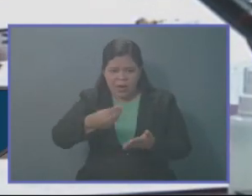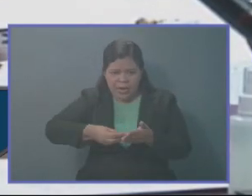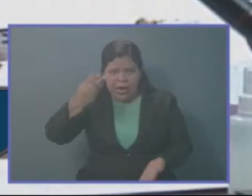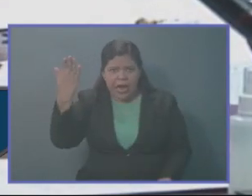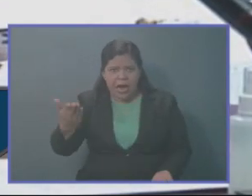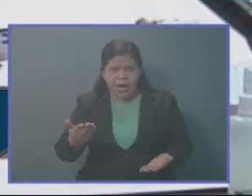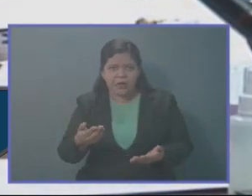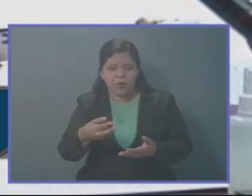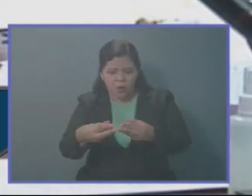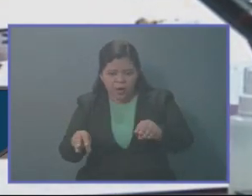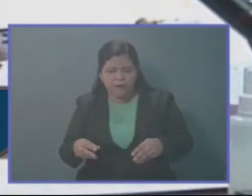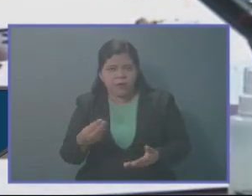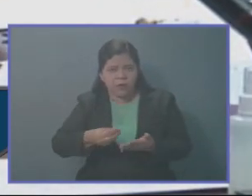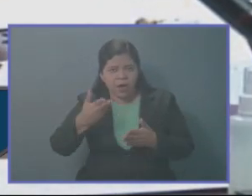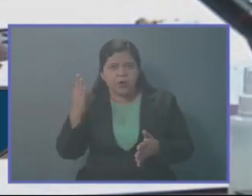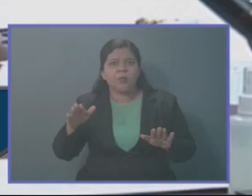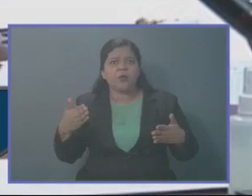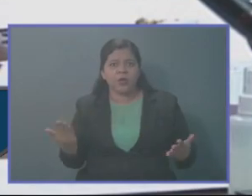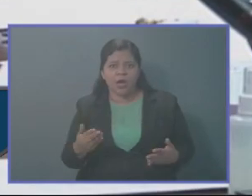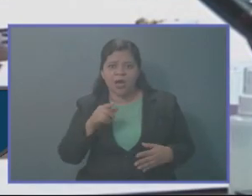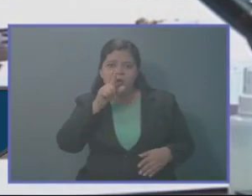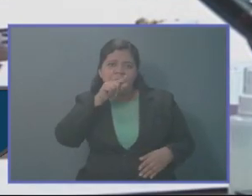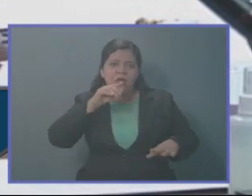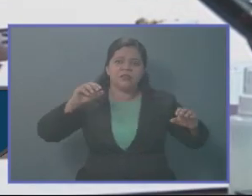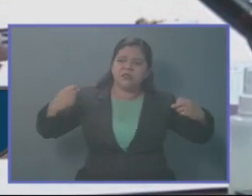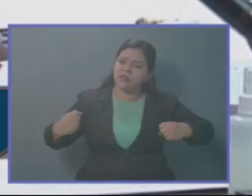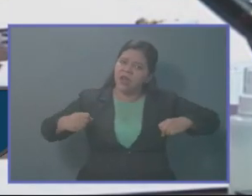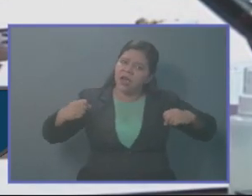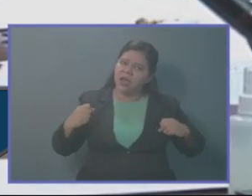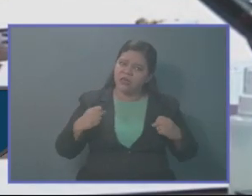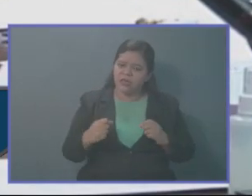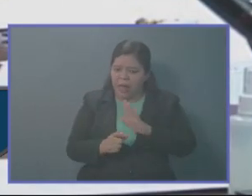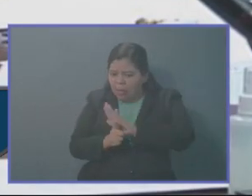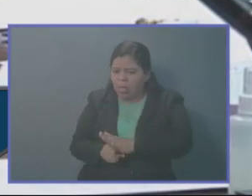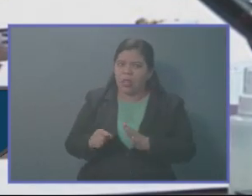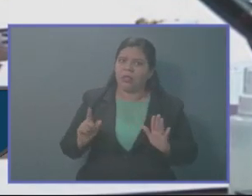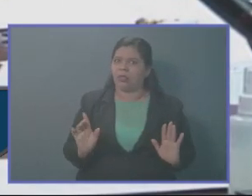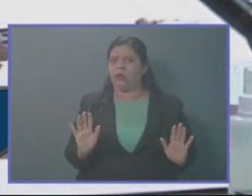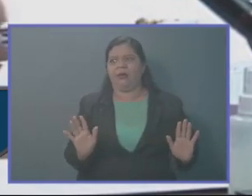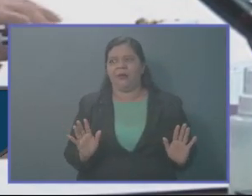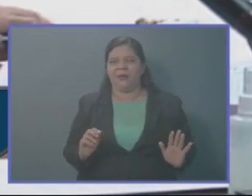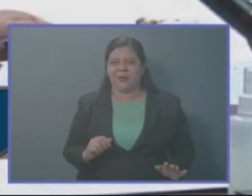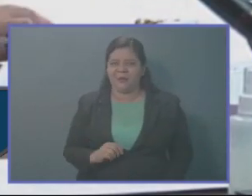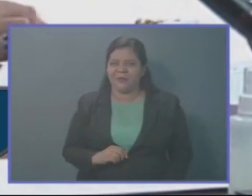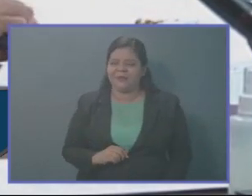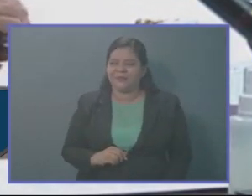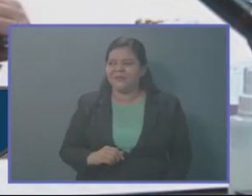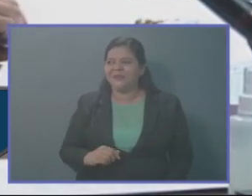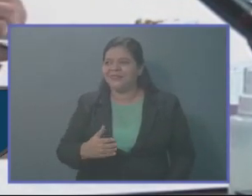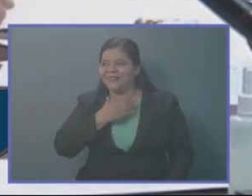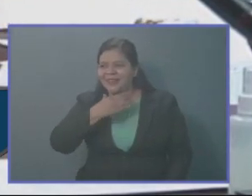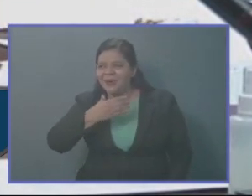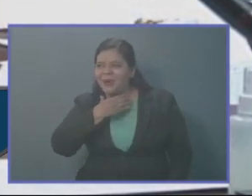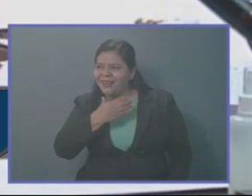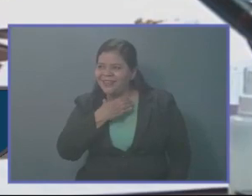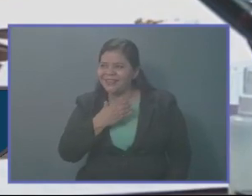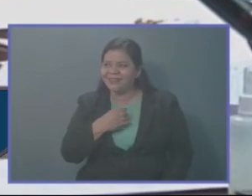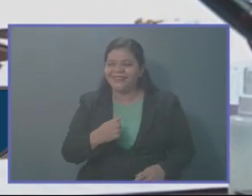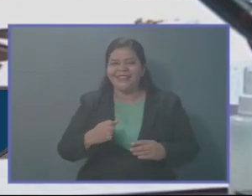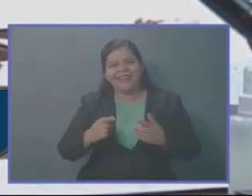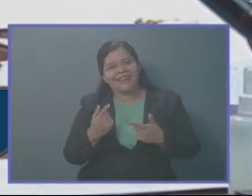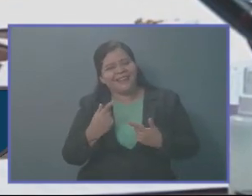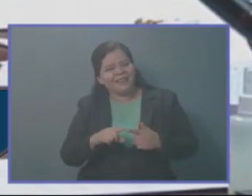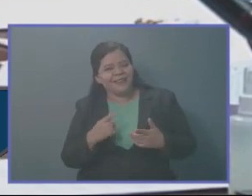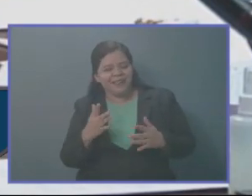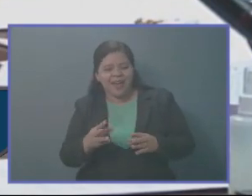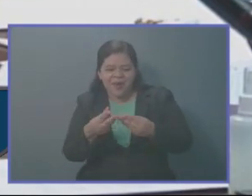huevo. Y no es porque la gallina hoy pone el huevo algo a la fuerza, ¿verdad? Y le cuesta poner, y el